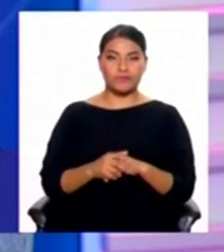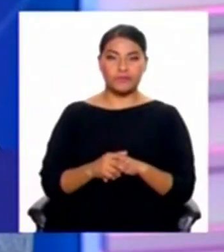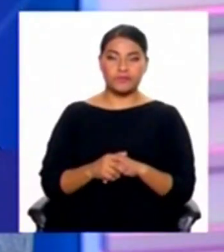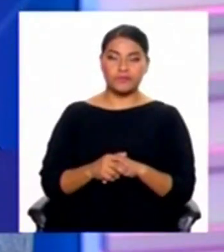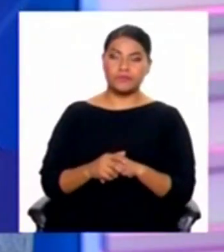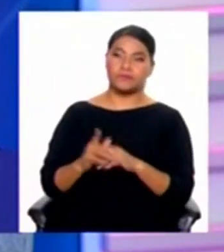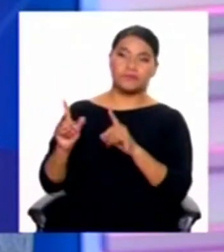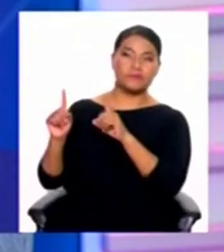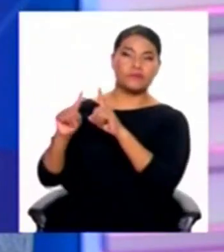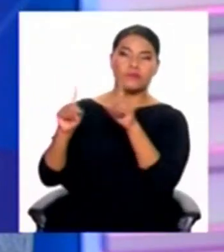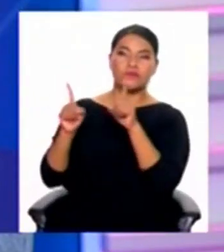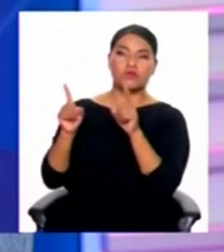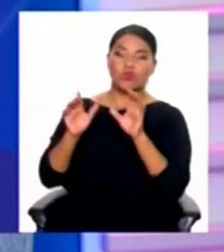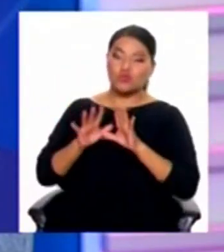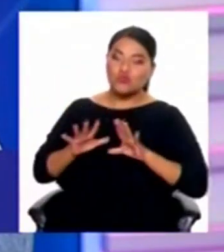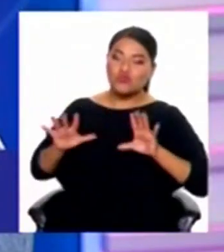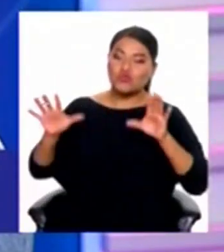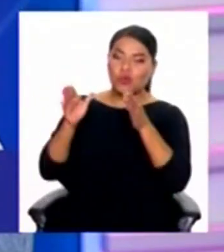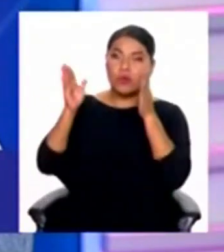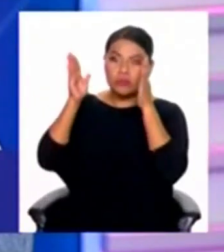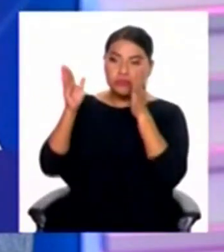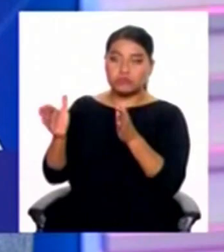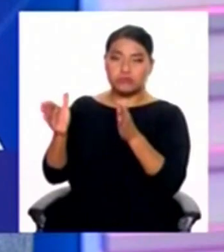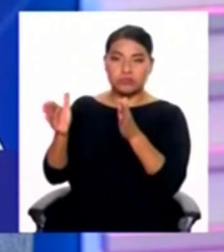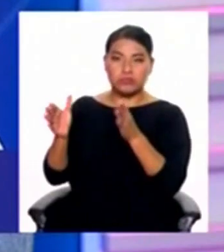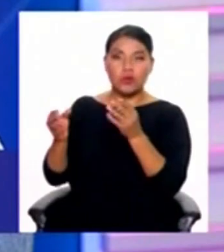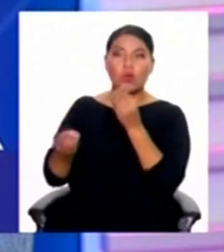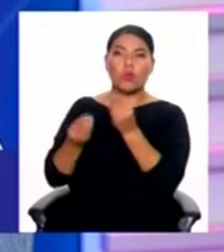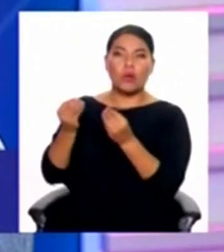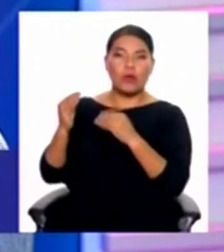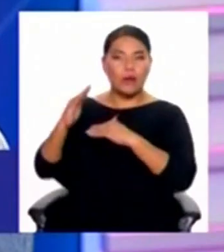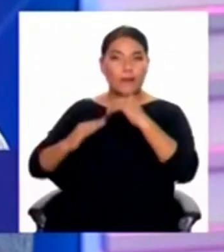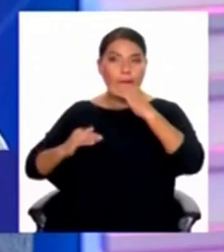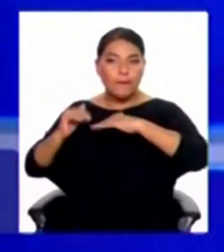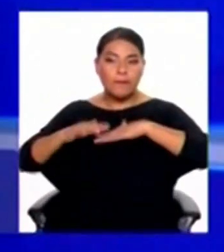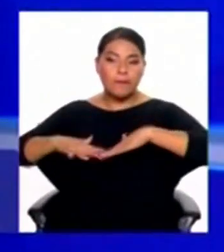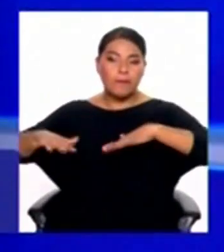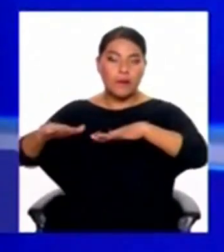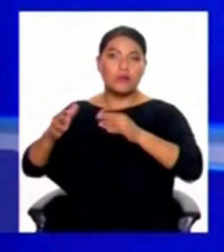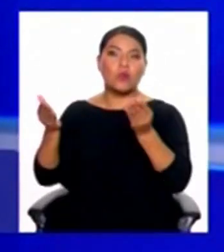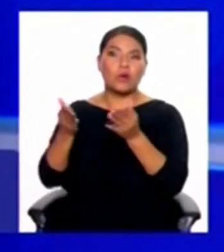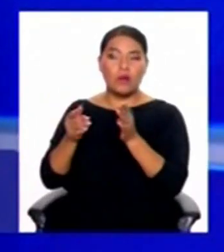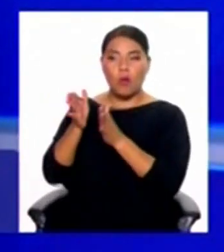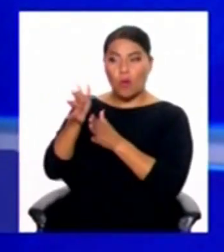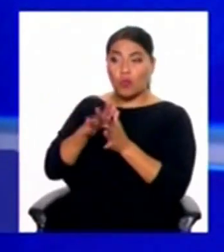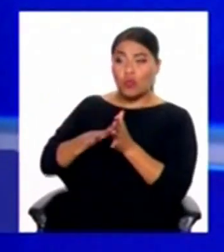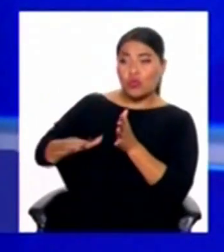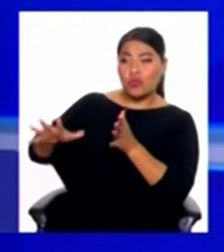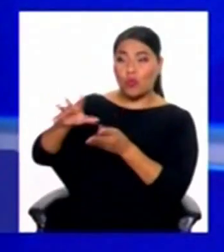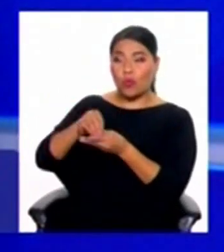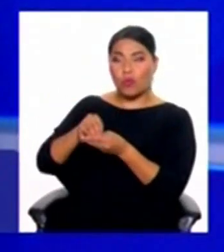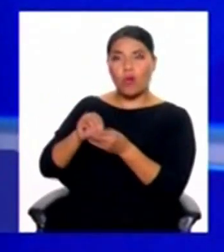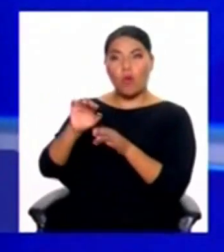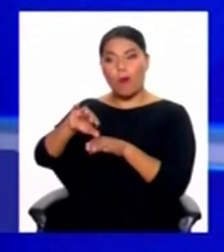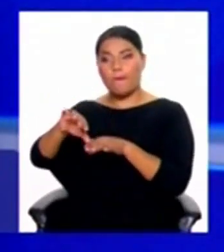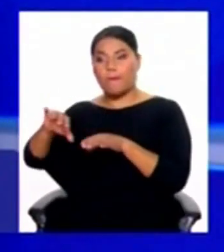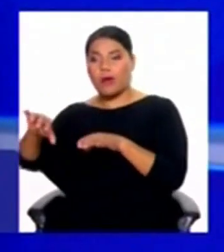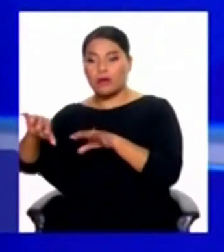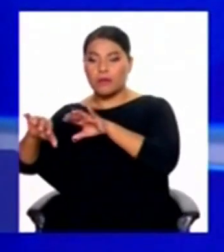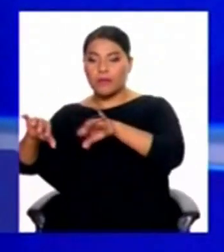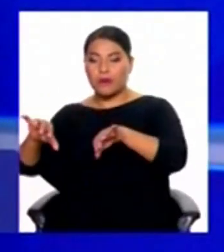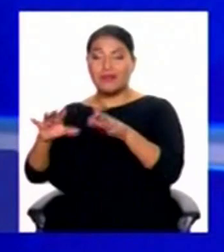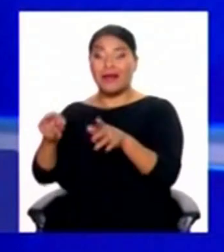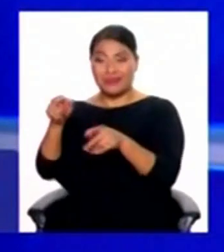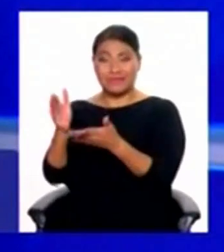conjuntamente? Por ejemplo, ¿qué tipo de infraestructuras son transversales o qué tipo de espacios son transversales? Y ahí es donde justamente aparecen los